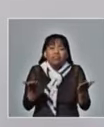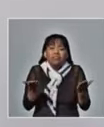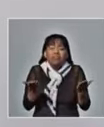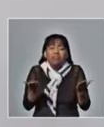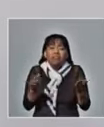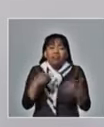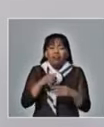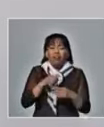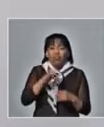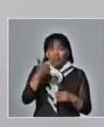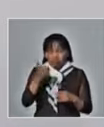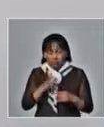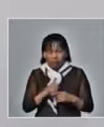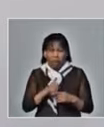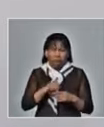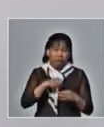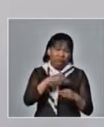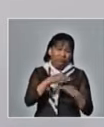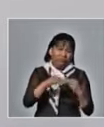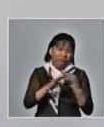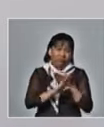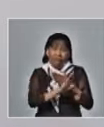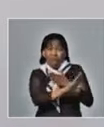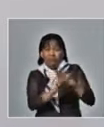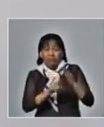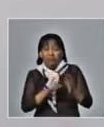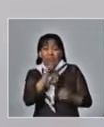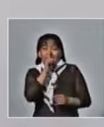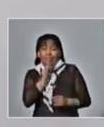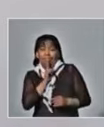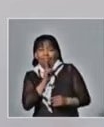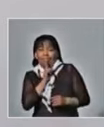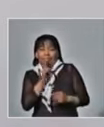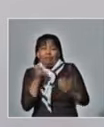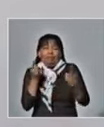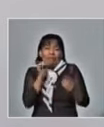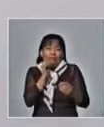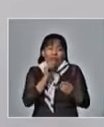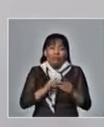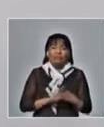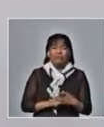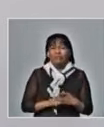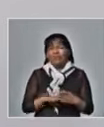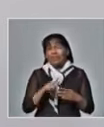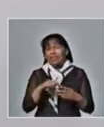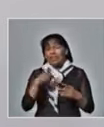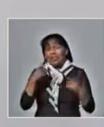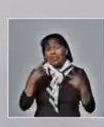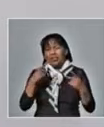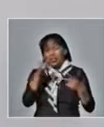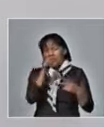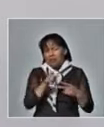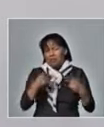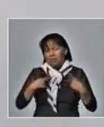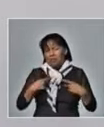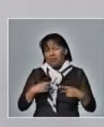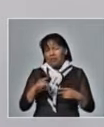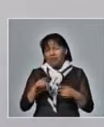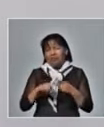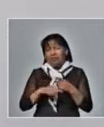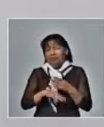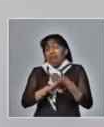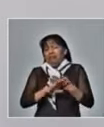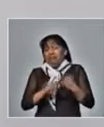y algunos evaden todo, porque han hecho de la mentira su divisa. Y el desprecio de los poblanos, el desprecio de quien